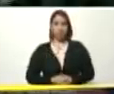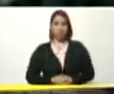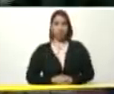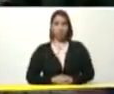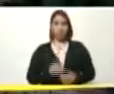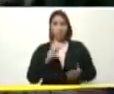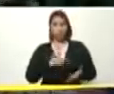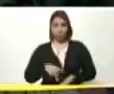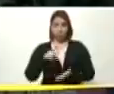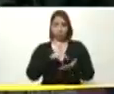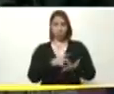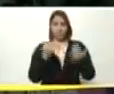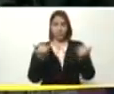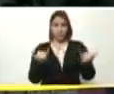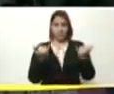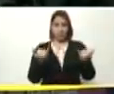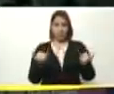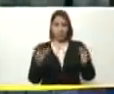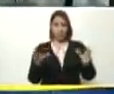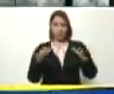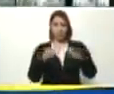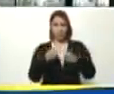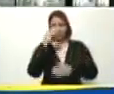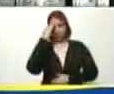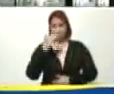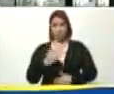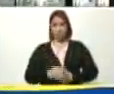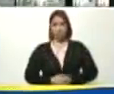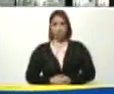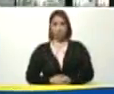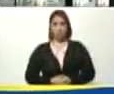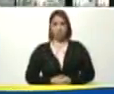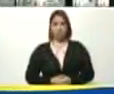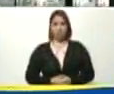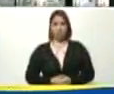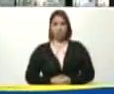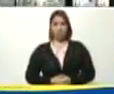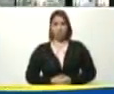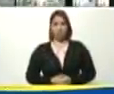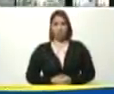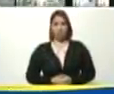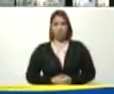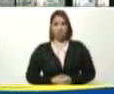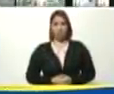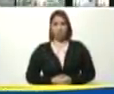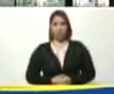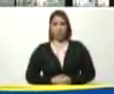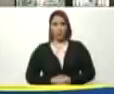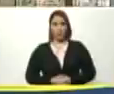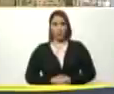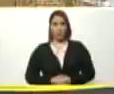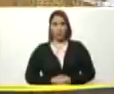Presentes aquí en el puesto de comando de la Fuerza Armada Nacional Bolivariana,